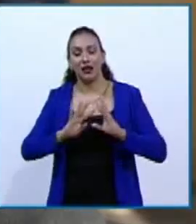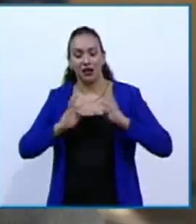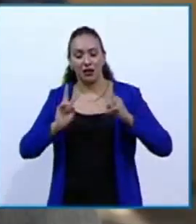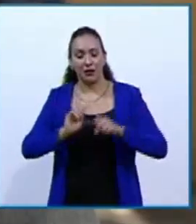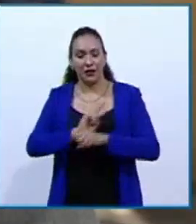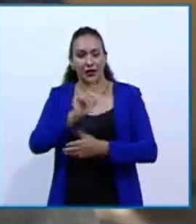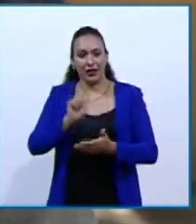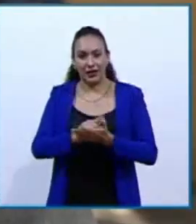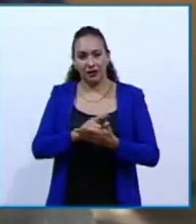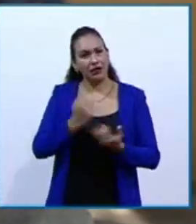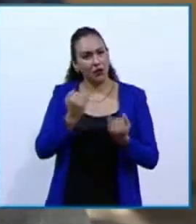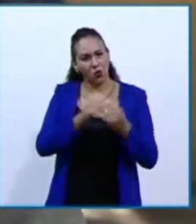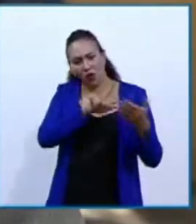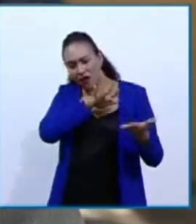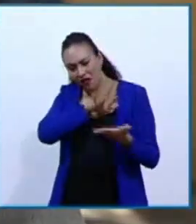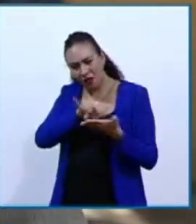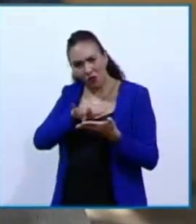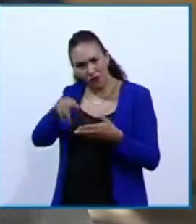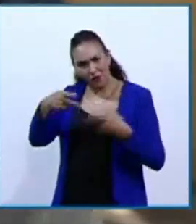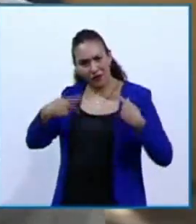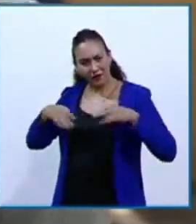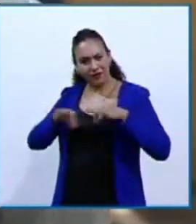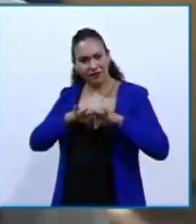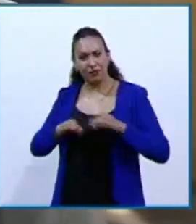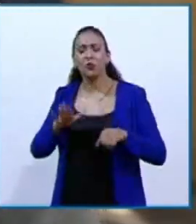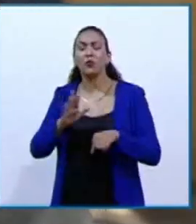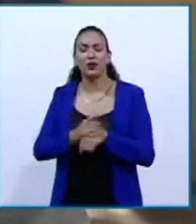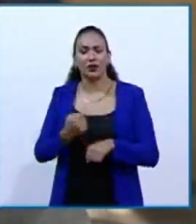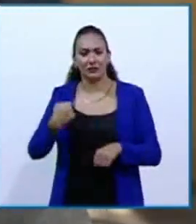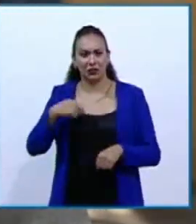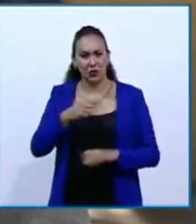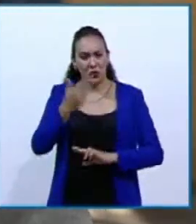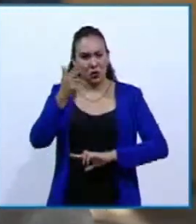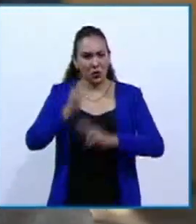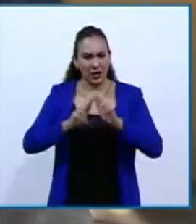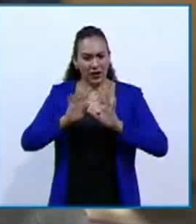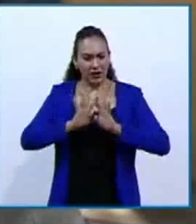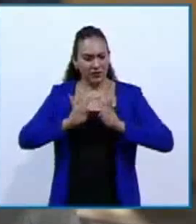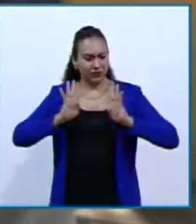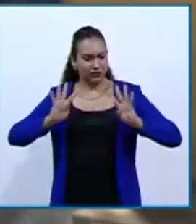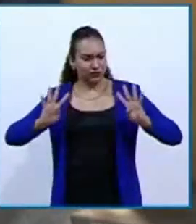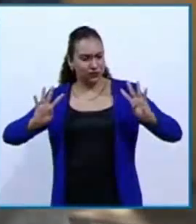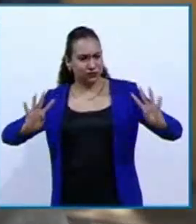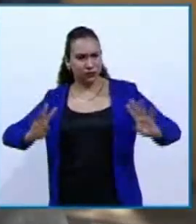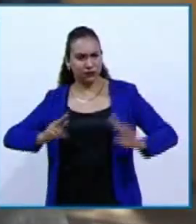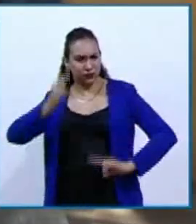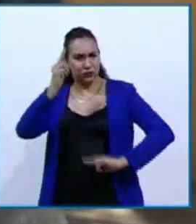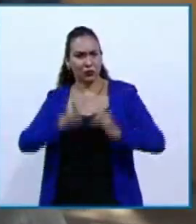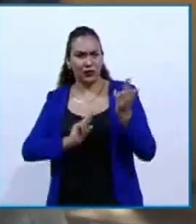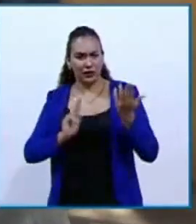que esta manifestación que estamos haciendo a través del paro